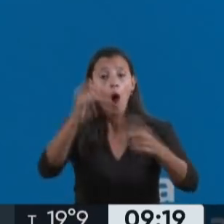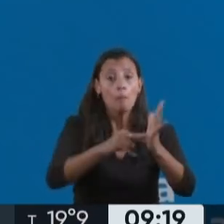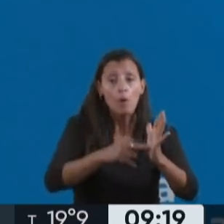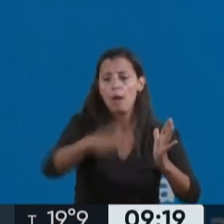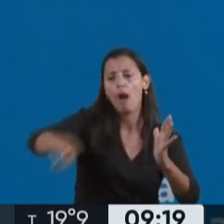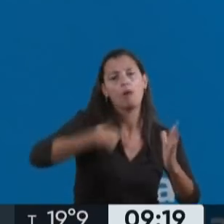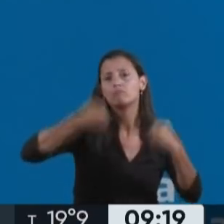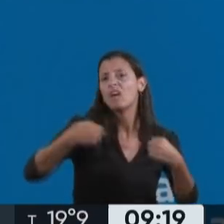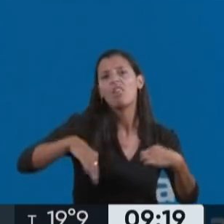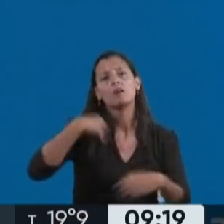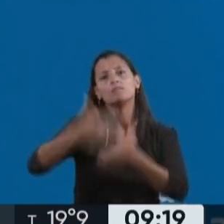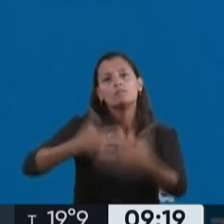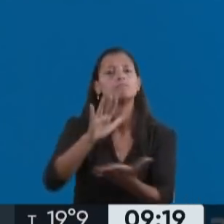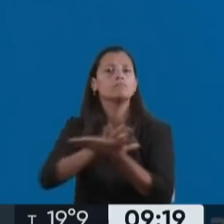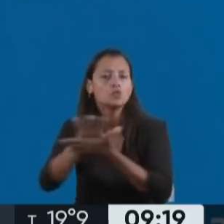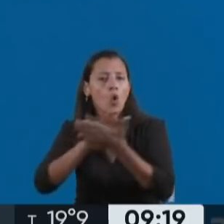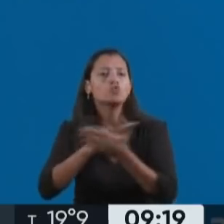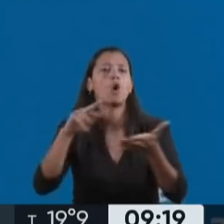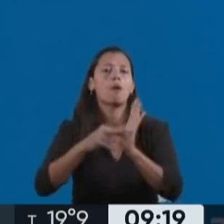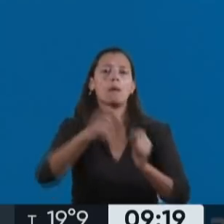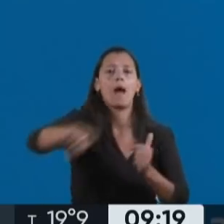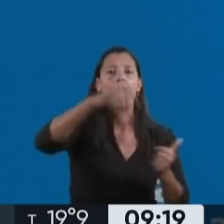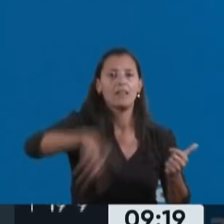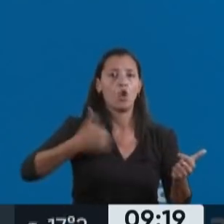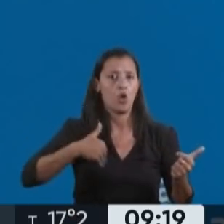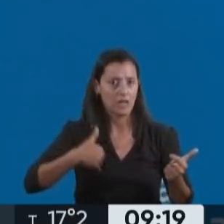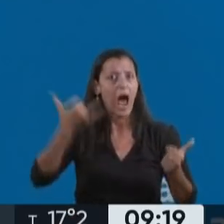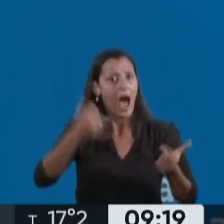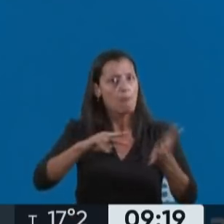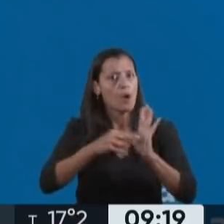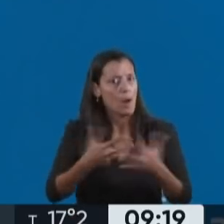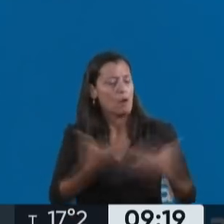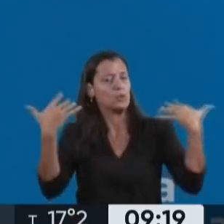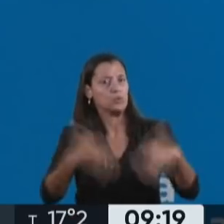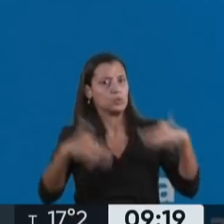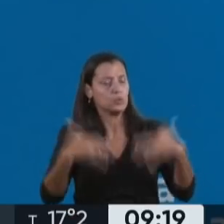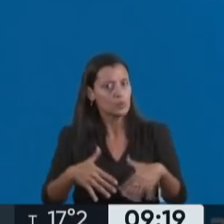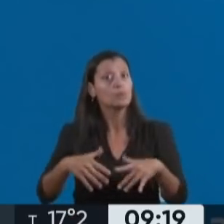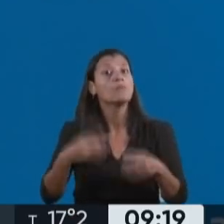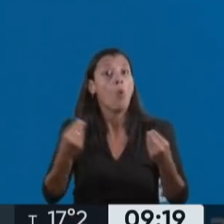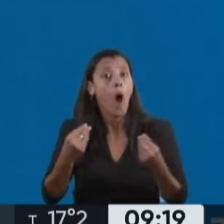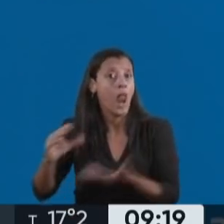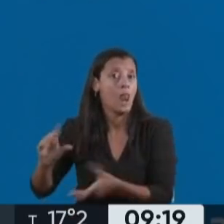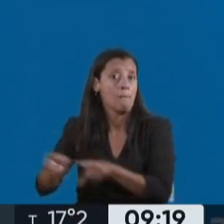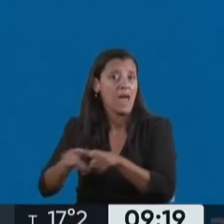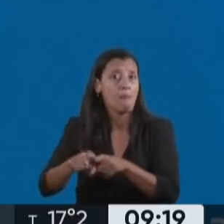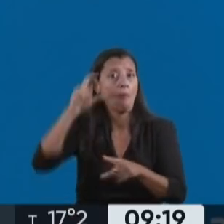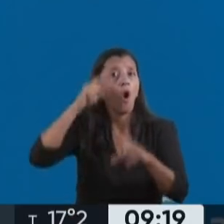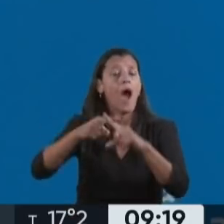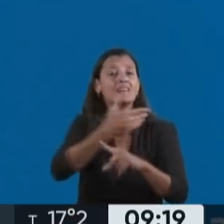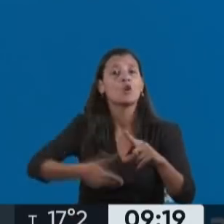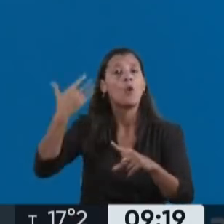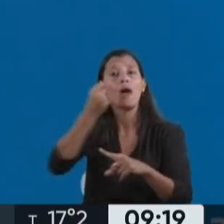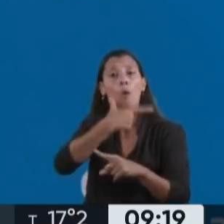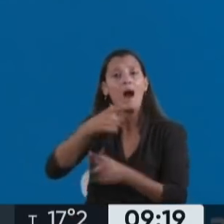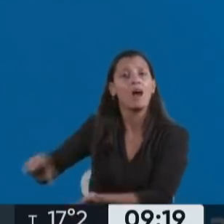las argentinas, a avanzar y solucionar un problema enorme, de una deuda enorme que contrajo Mauricio Macri con el Fondo